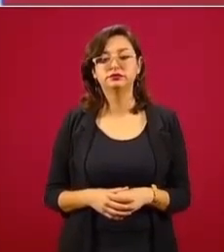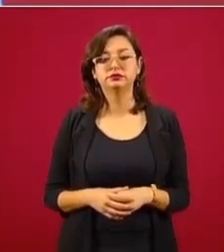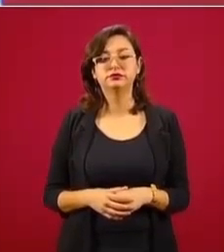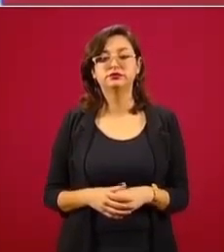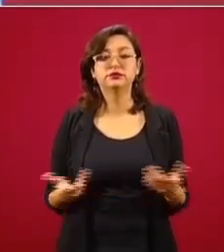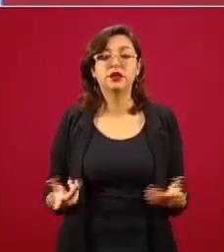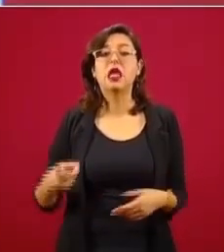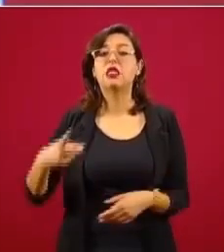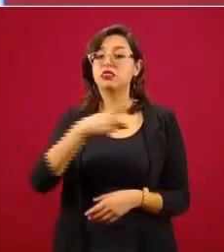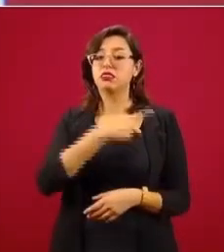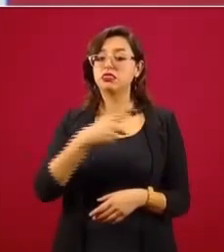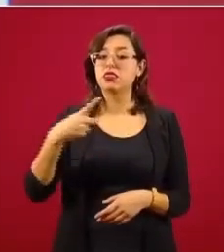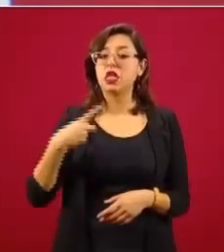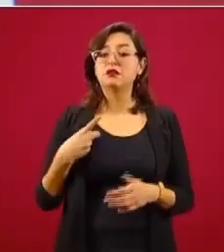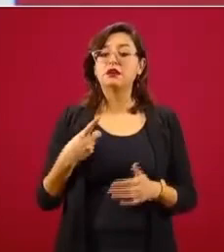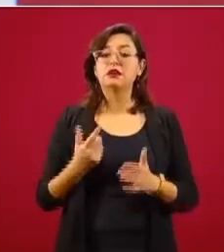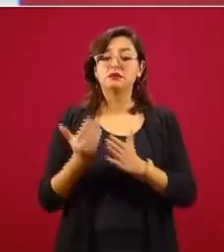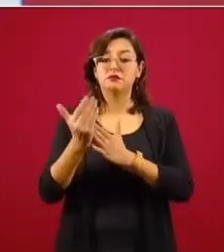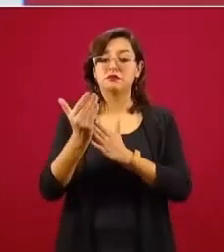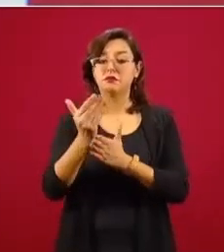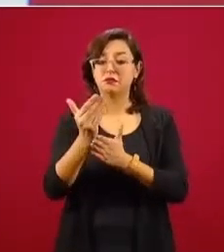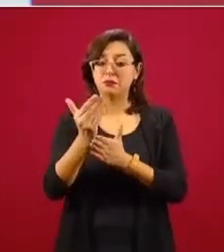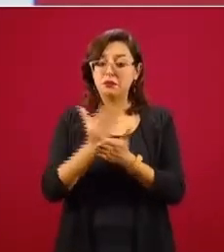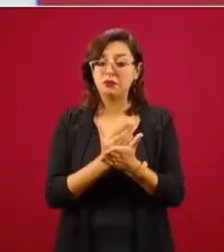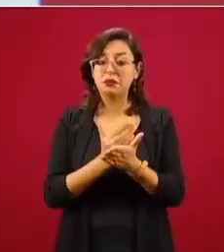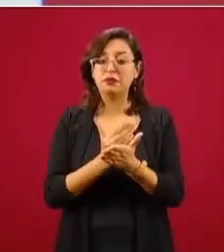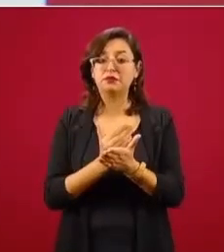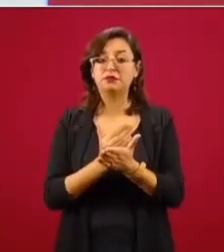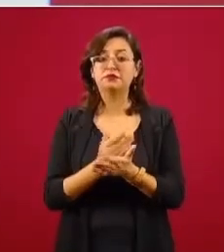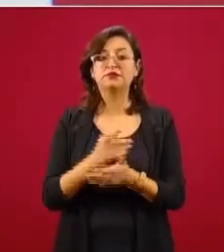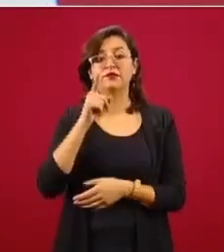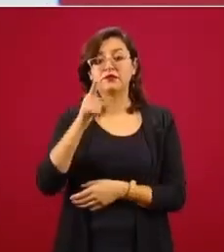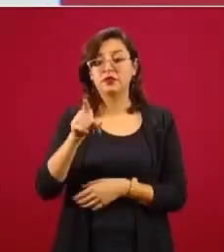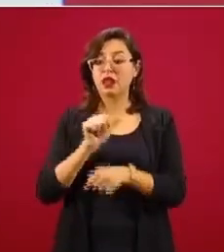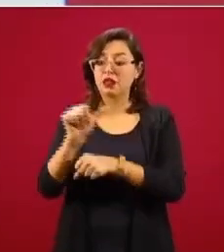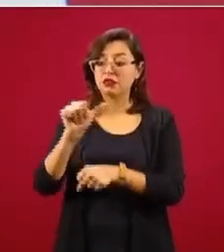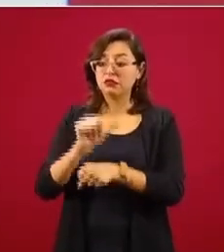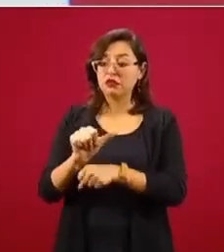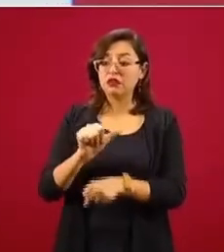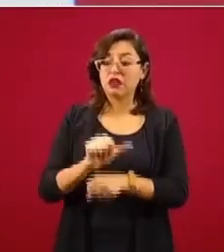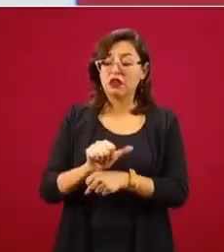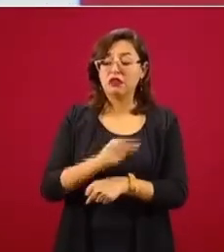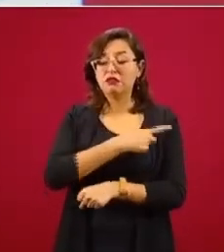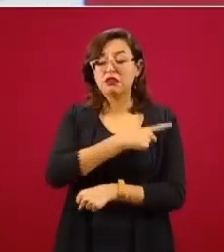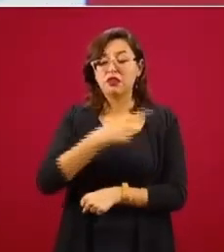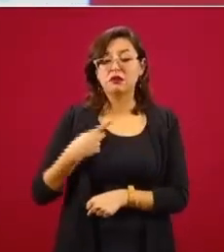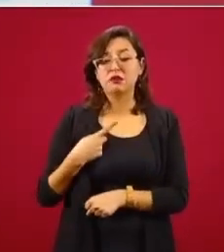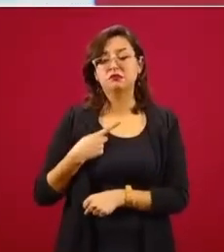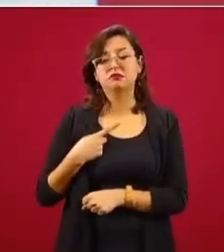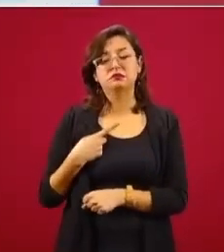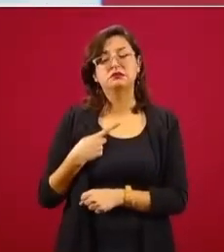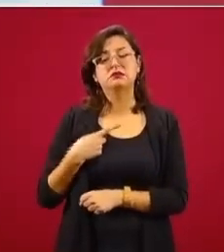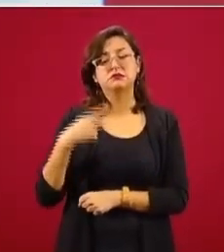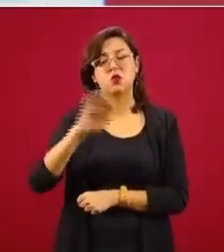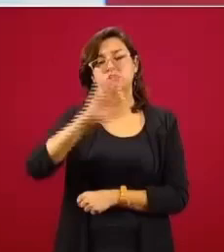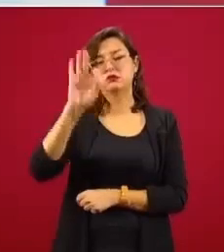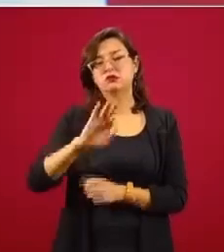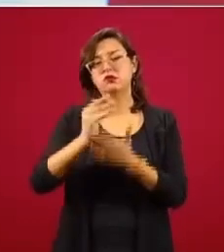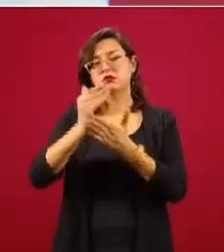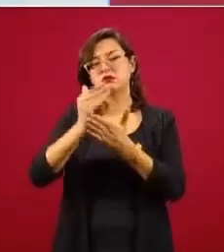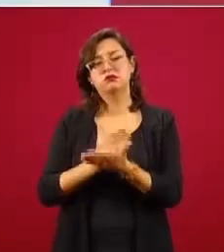una disminución de la deuda una quita de la deuda de argentina del 50%